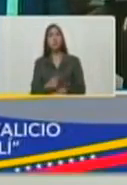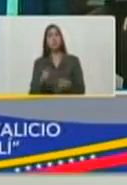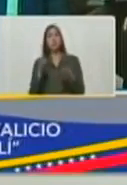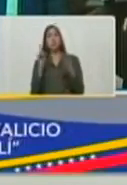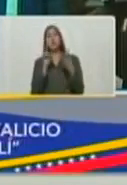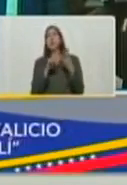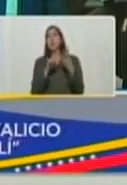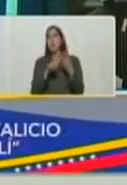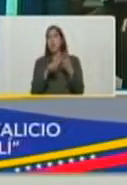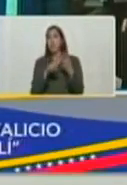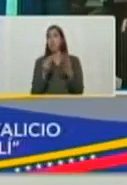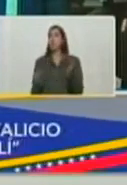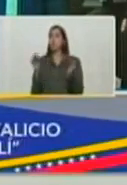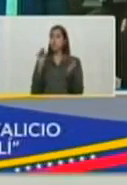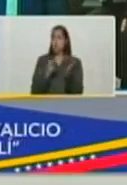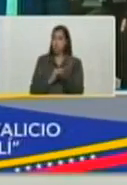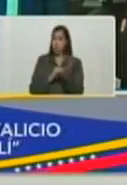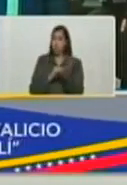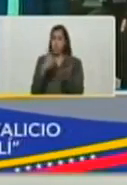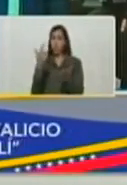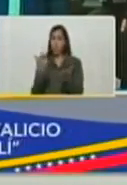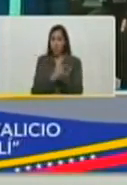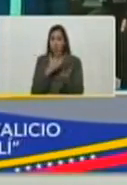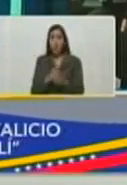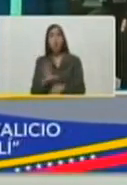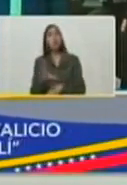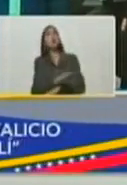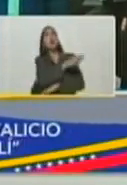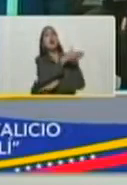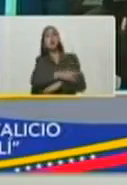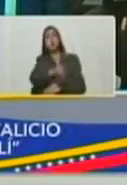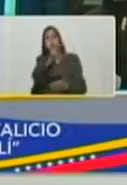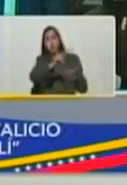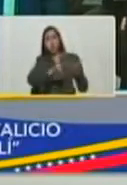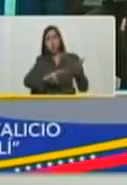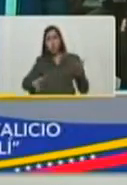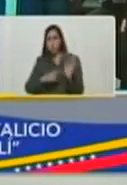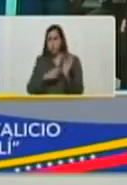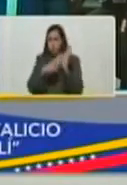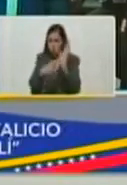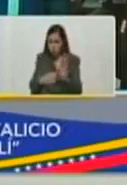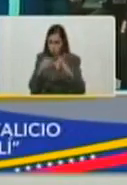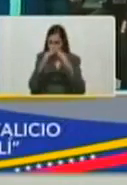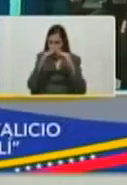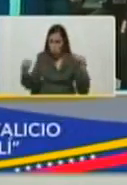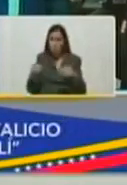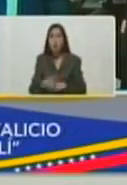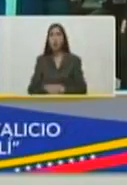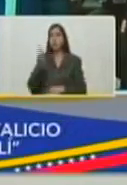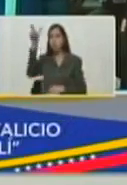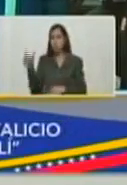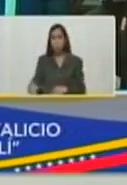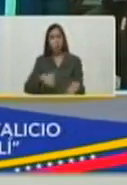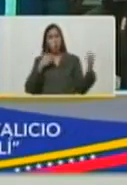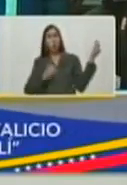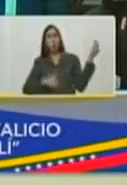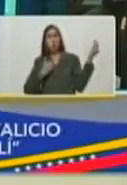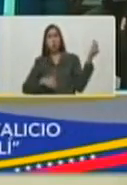editando nuevamente un cancionero con todas las canciones de Ali. Un libro